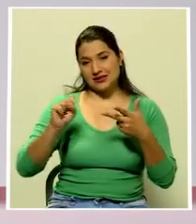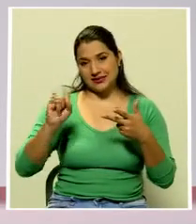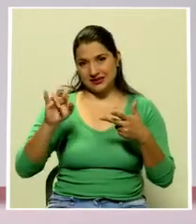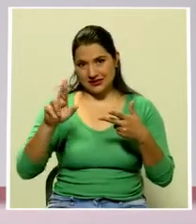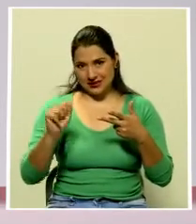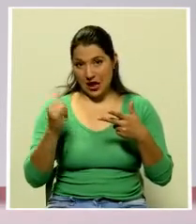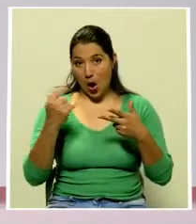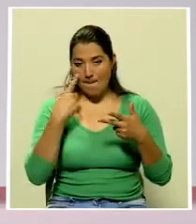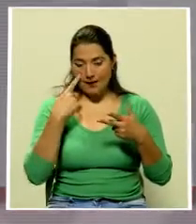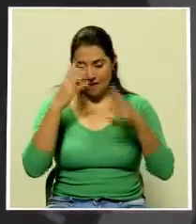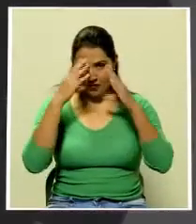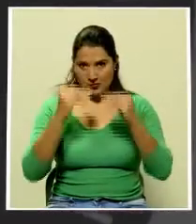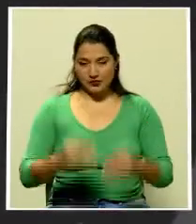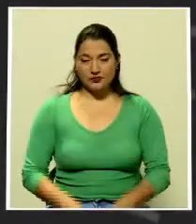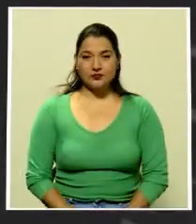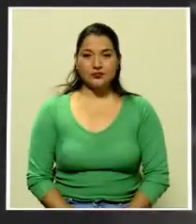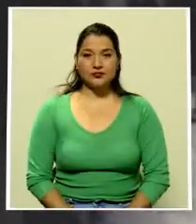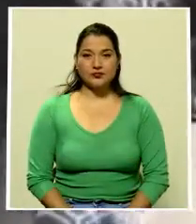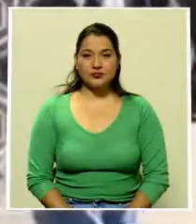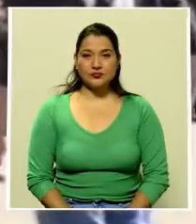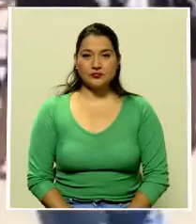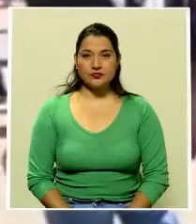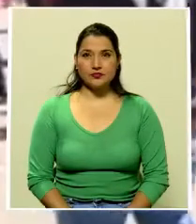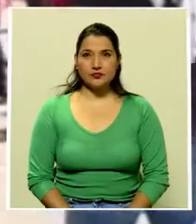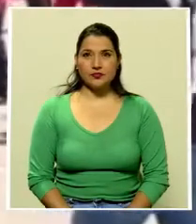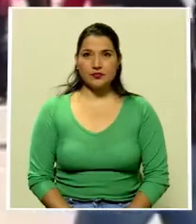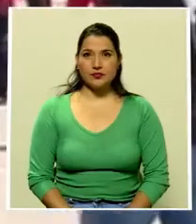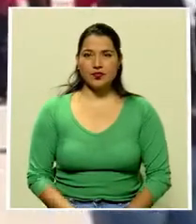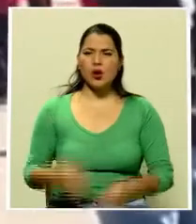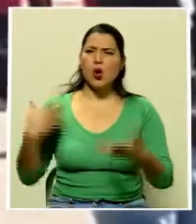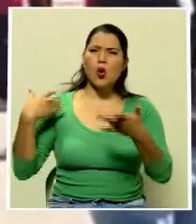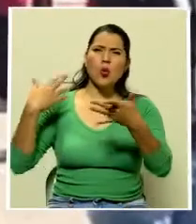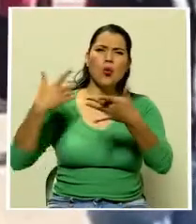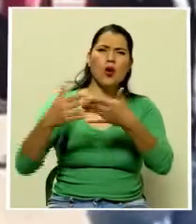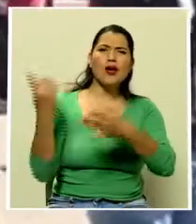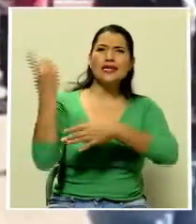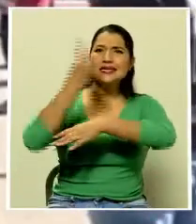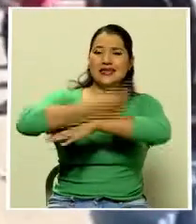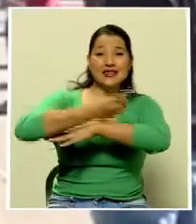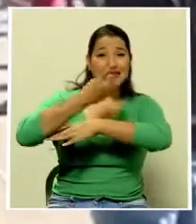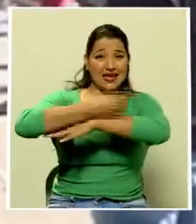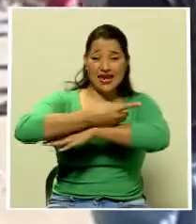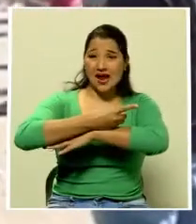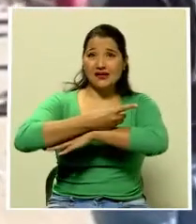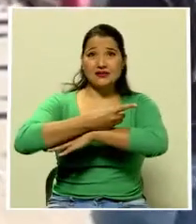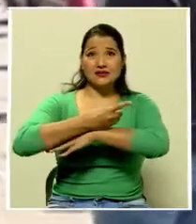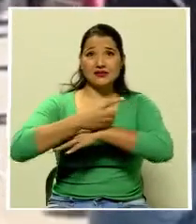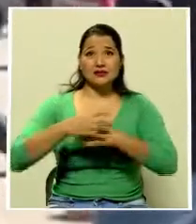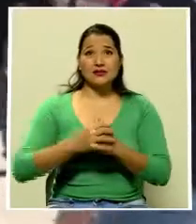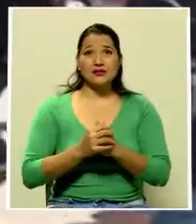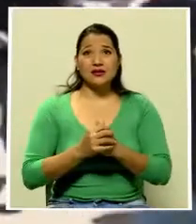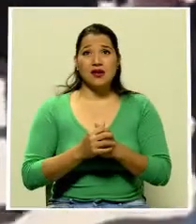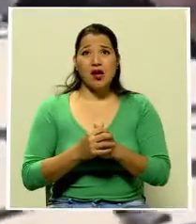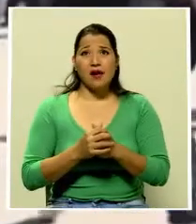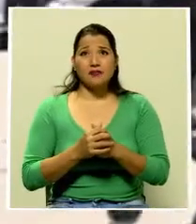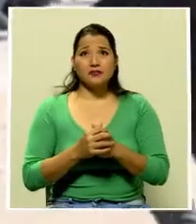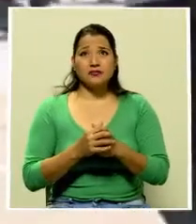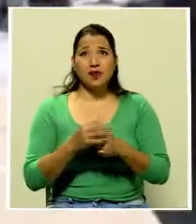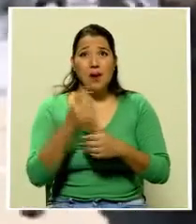información. Pasan los días y los mineros no solo no cejan en sus protestas, sino que las intensifican. Se han cansado de...